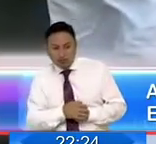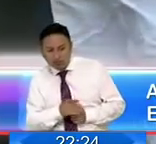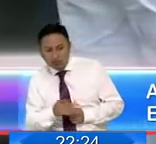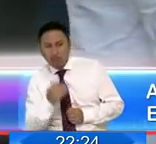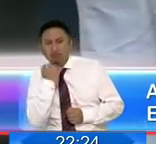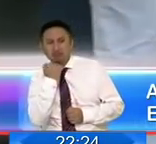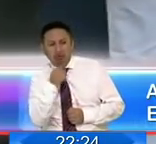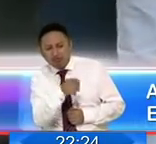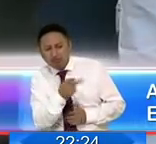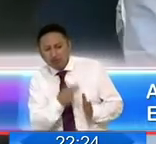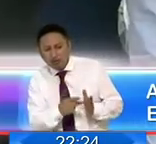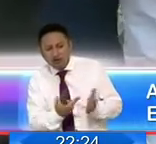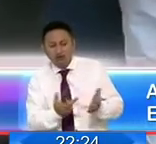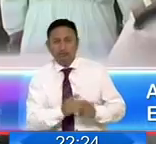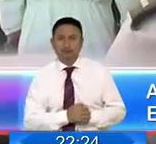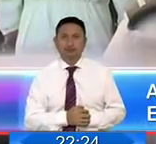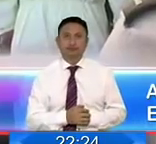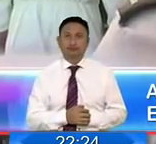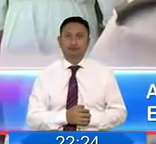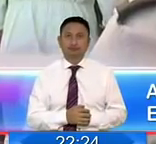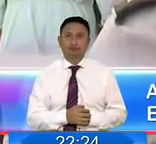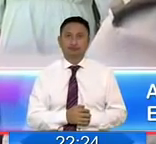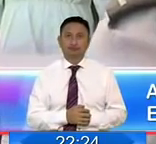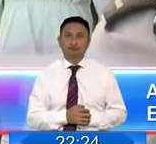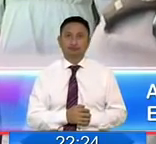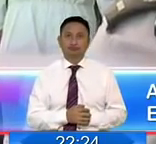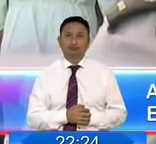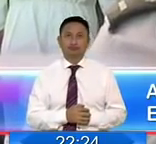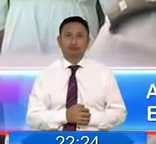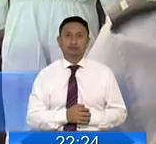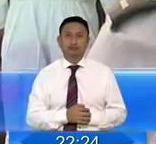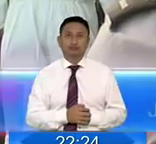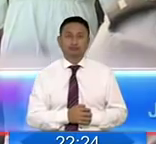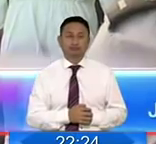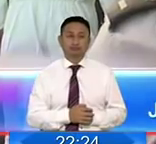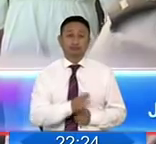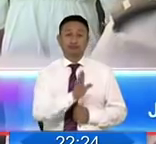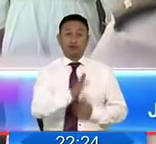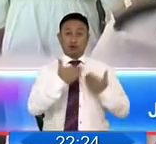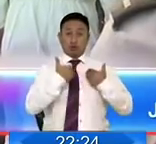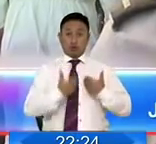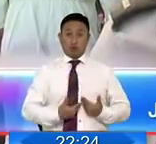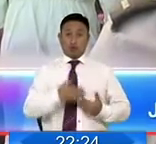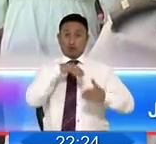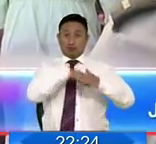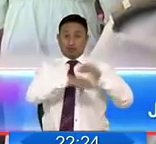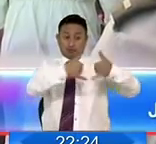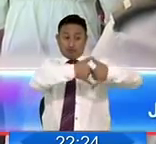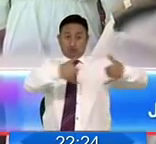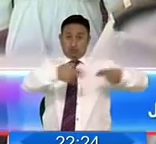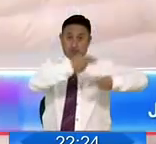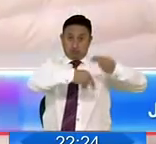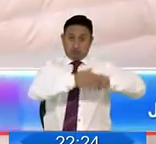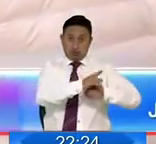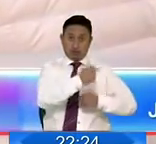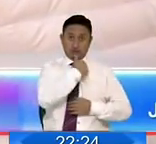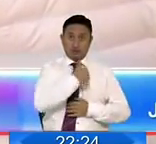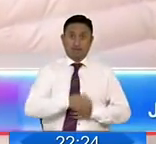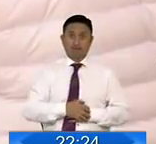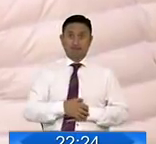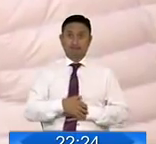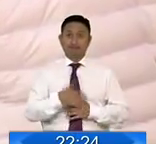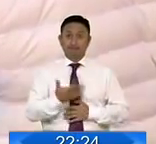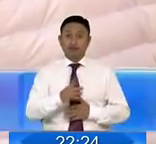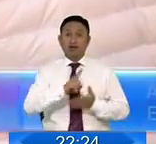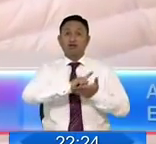del procedimiento policial. Se encontró prácticamente el cuerpo al interior del espacio, en este caso privado. Con el pasar de